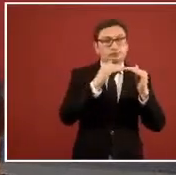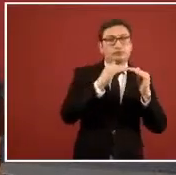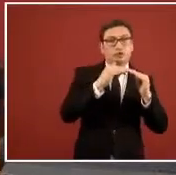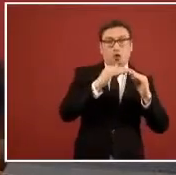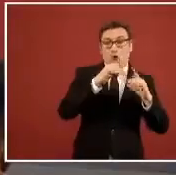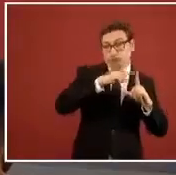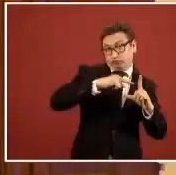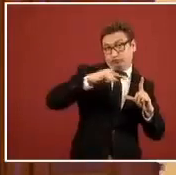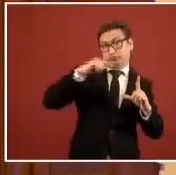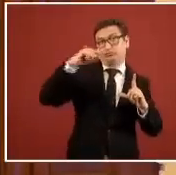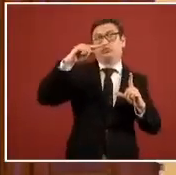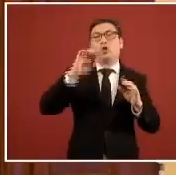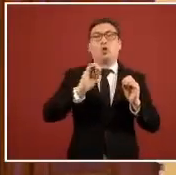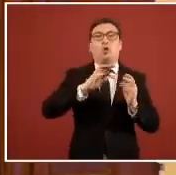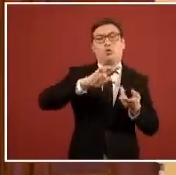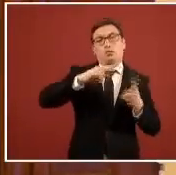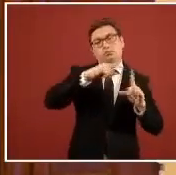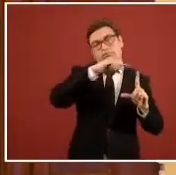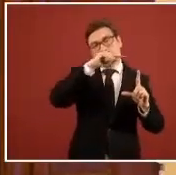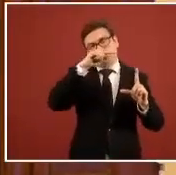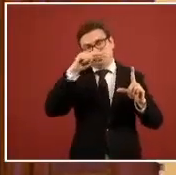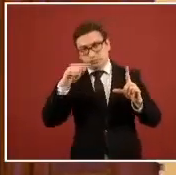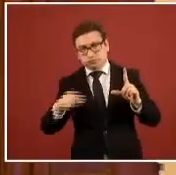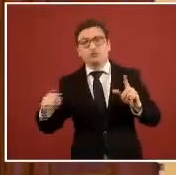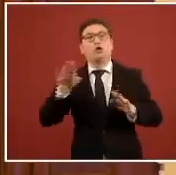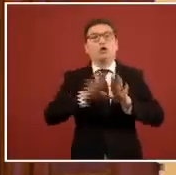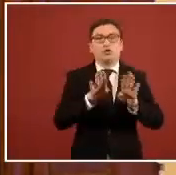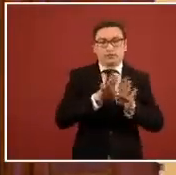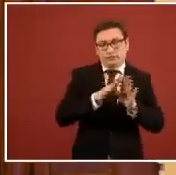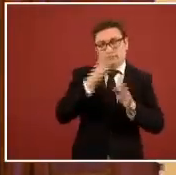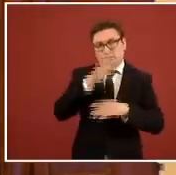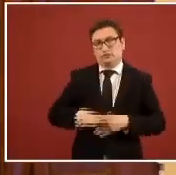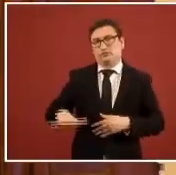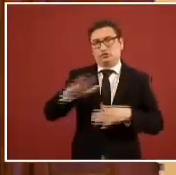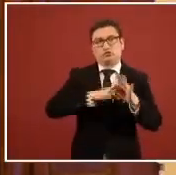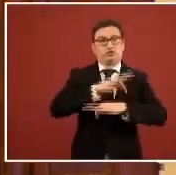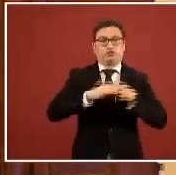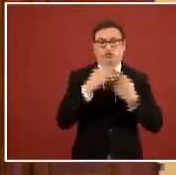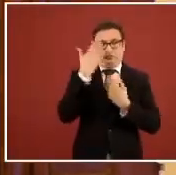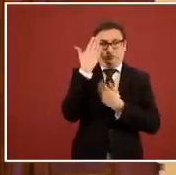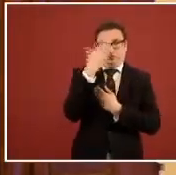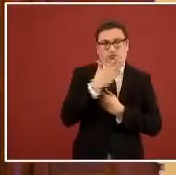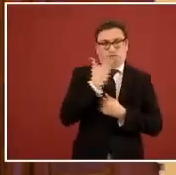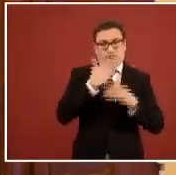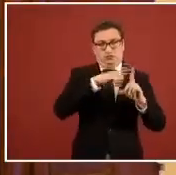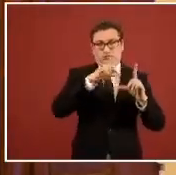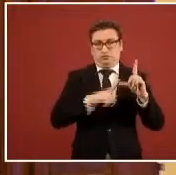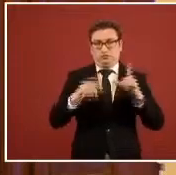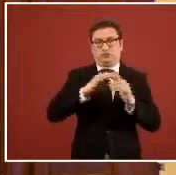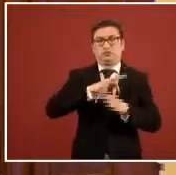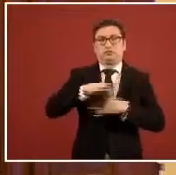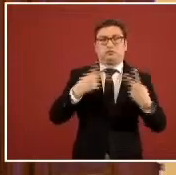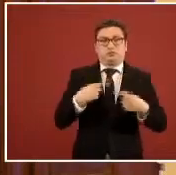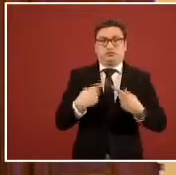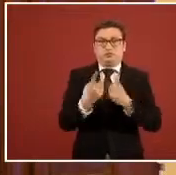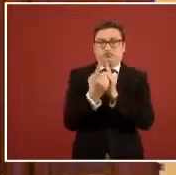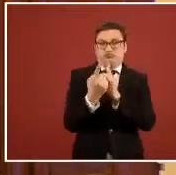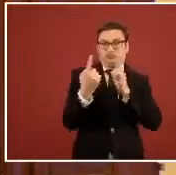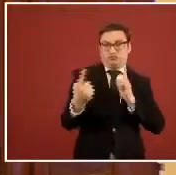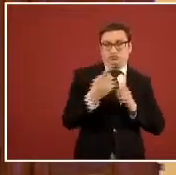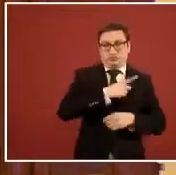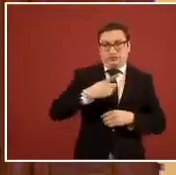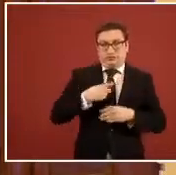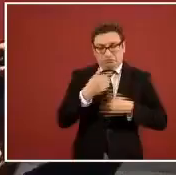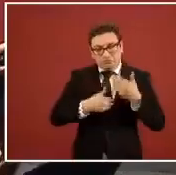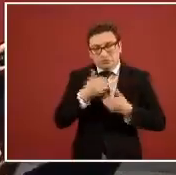desacelerarse en función de que las medidas de la Jornada Nacional de Sana Distancia hayan tenido los